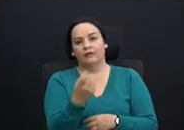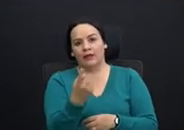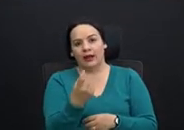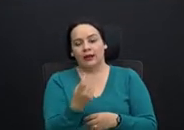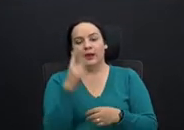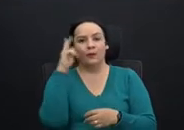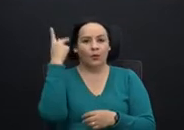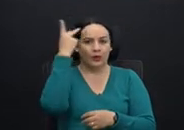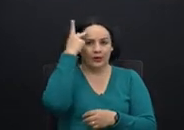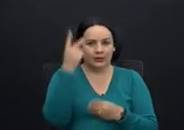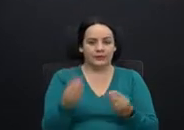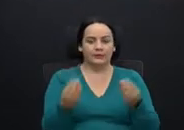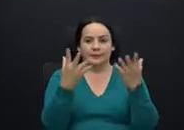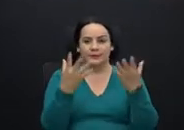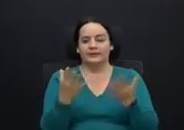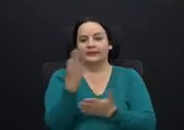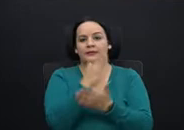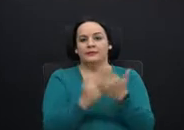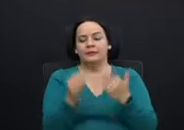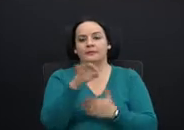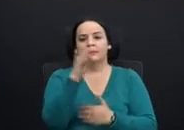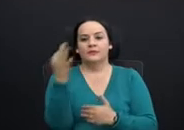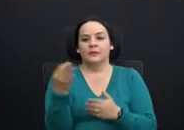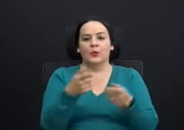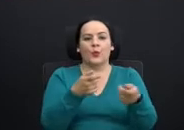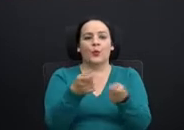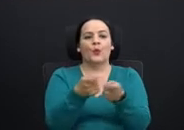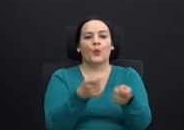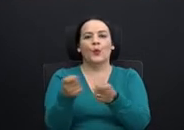de políticas públicas que de alguna manera controlen